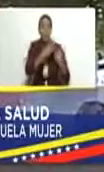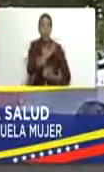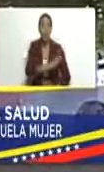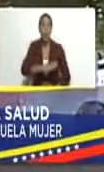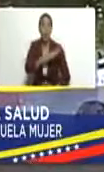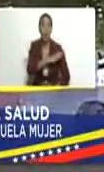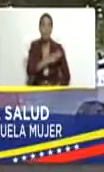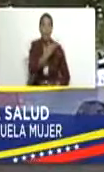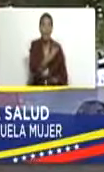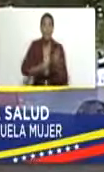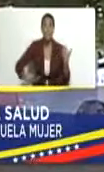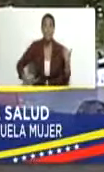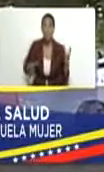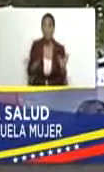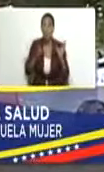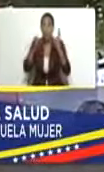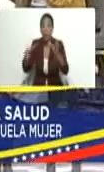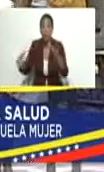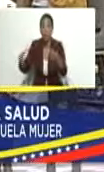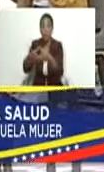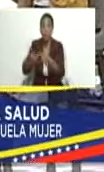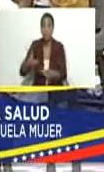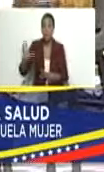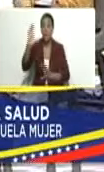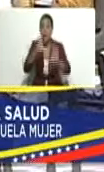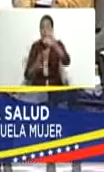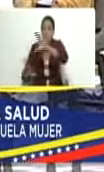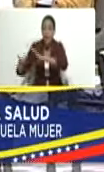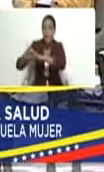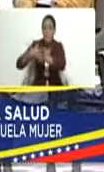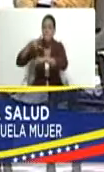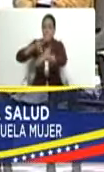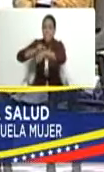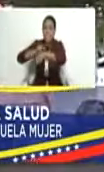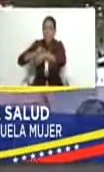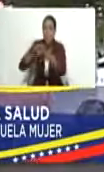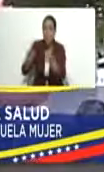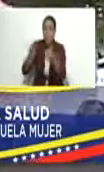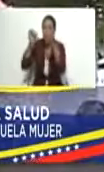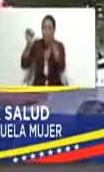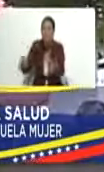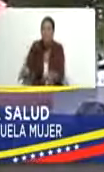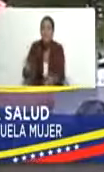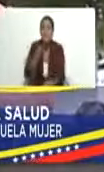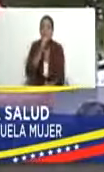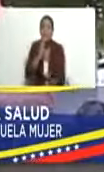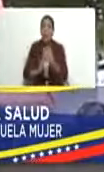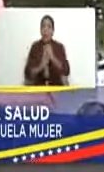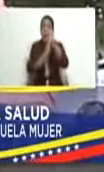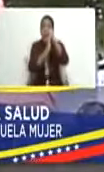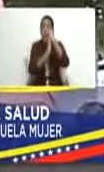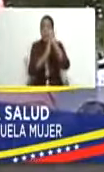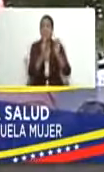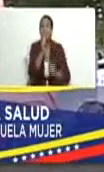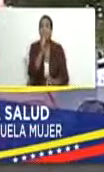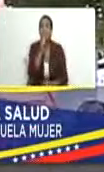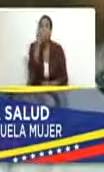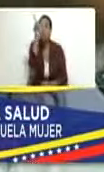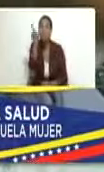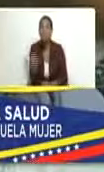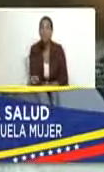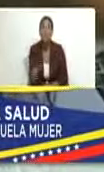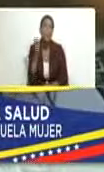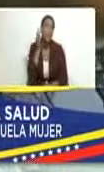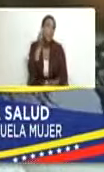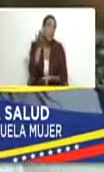comisión presidencial del mayor nivel científico, médico. ¿Y a quién puse al frente de esa comisión? A